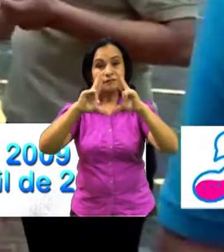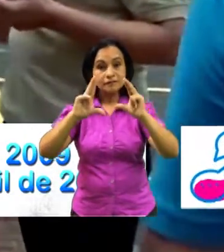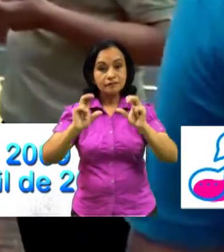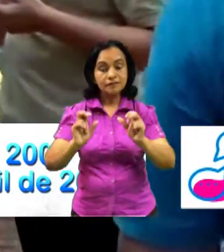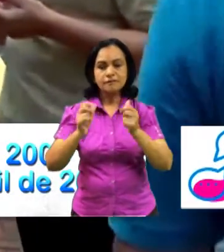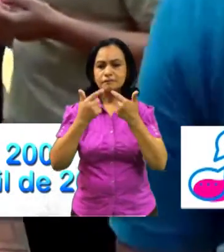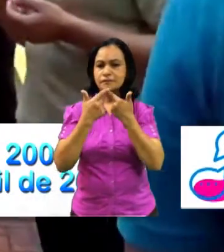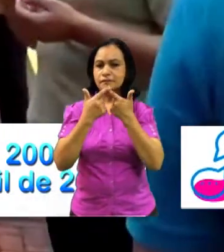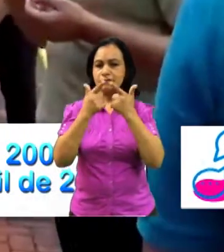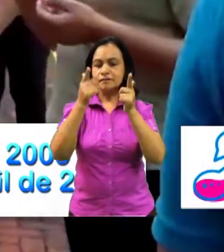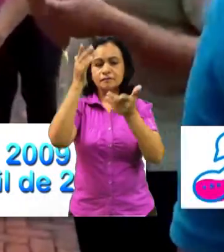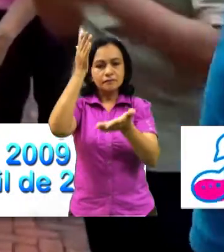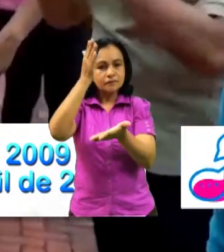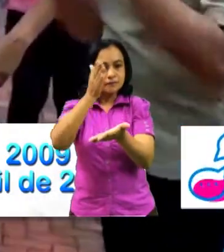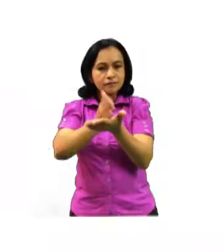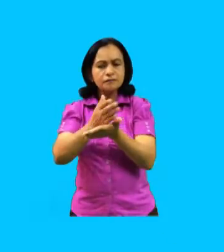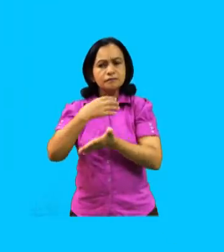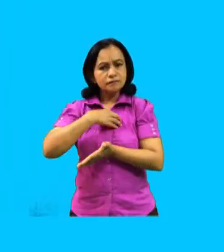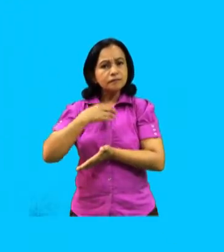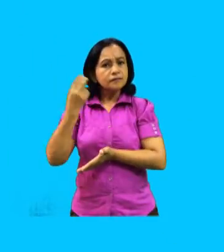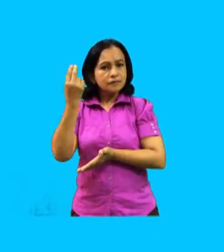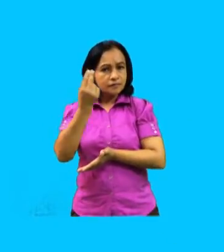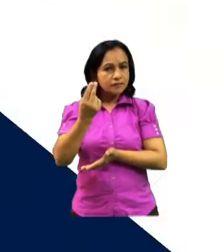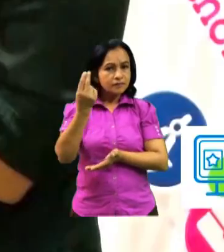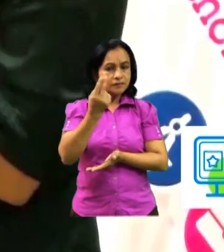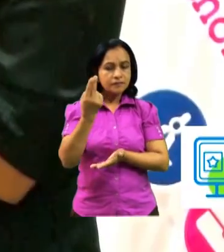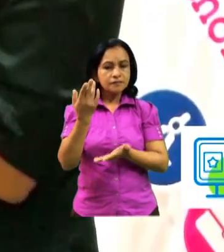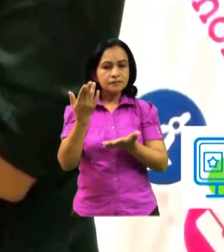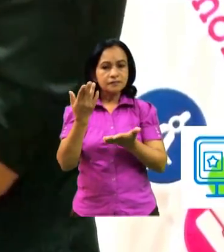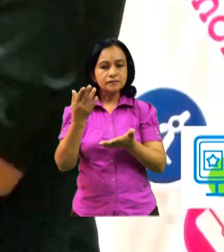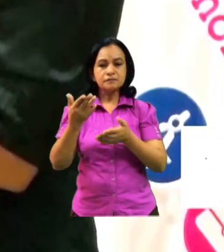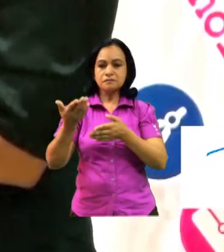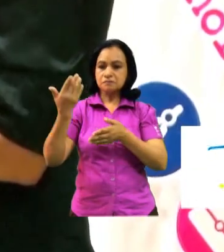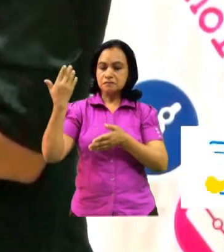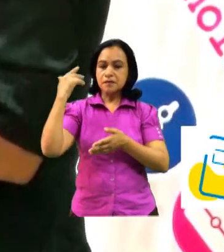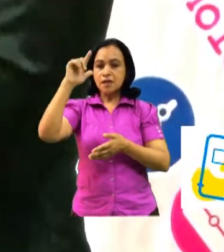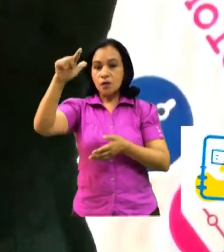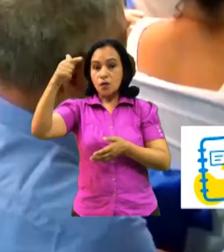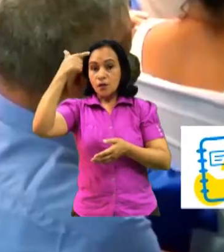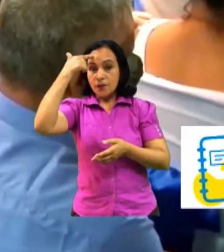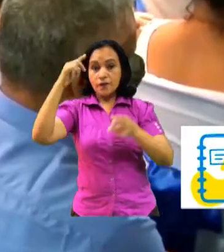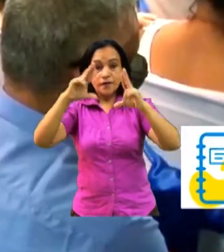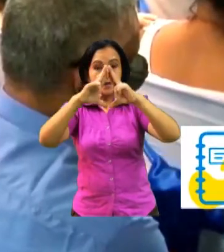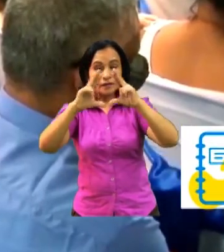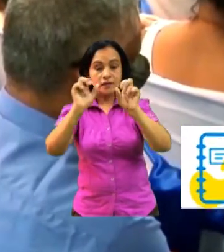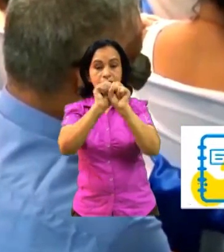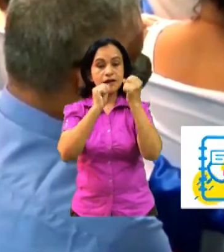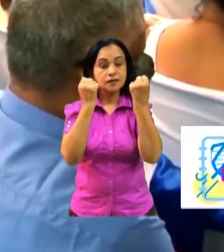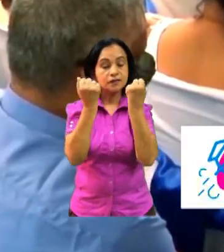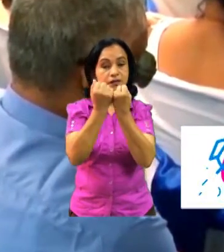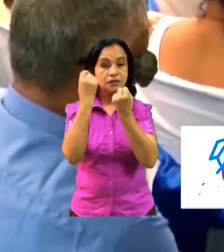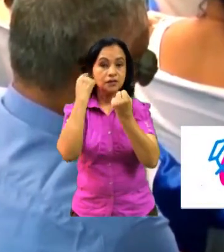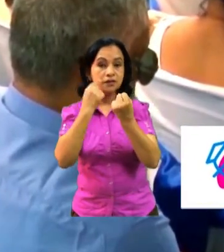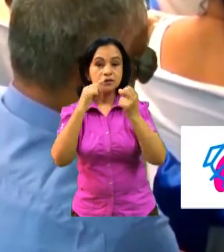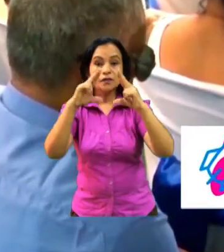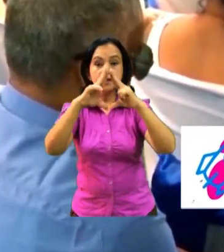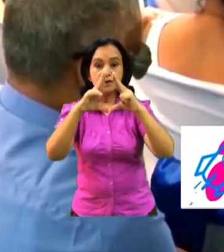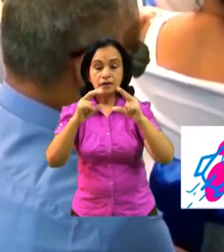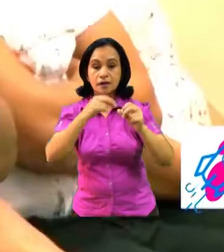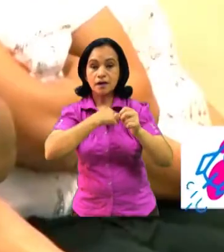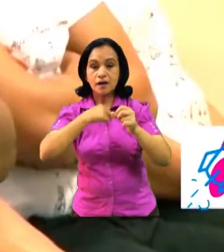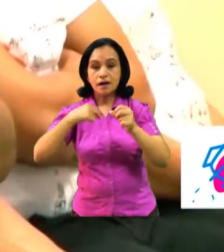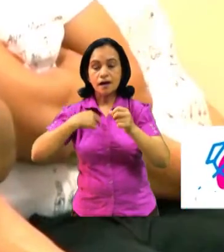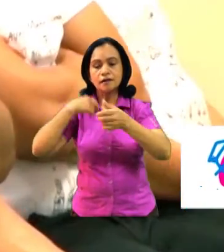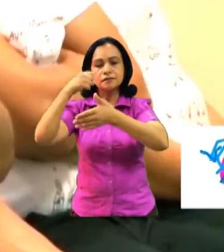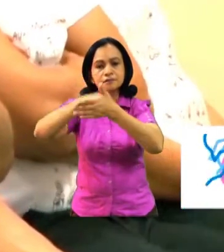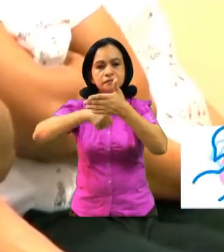que libremente decidan utilizarla. Desde entonces, el gobierno de Nicaragua y la Asociación de Sordos de Nicaragua han